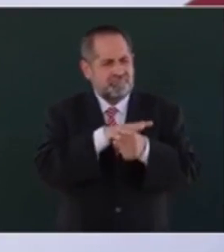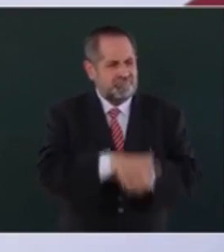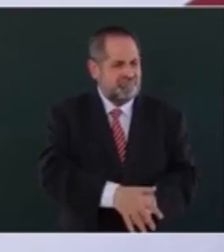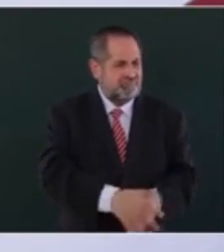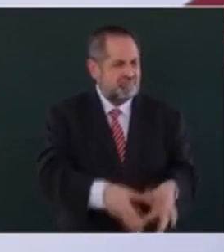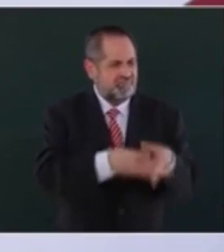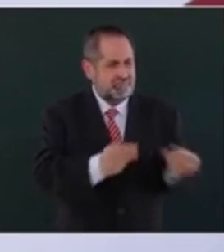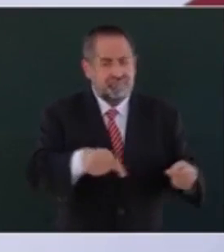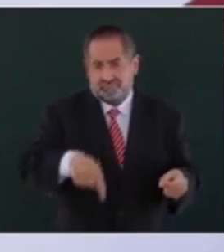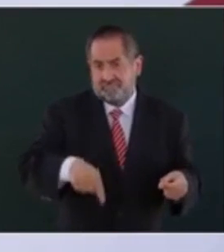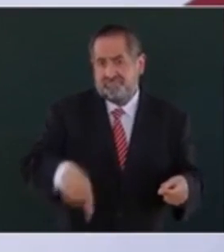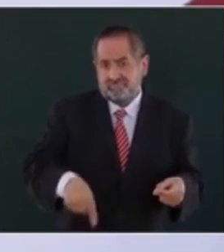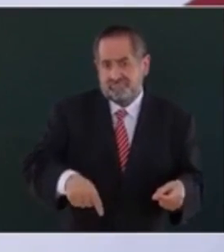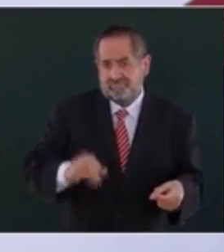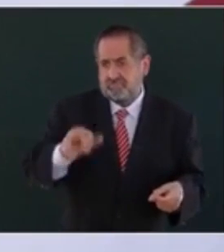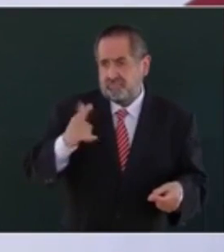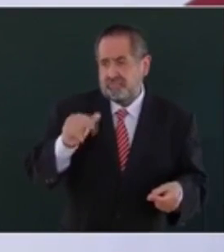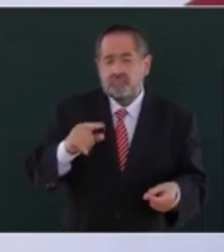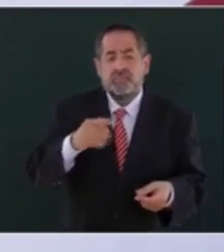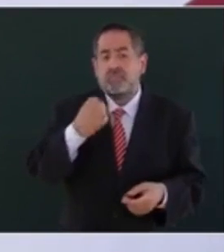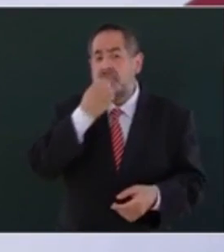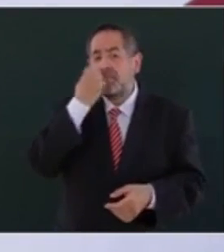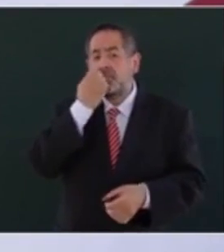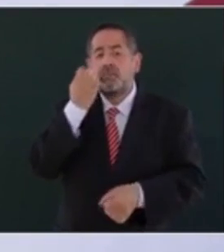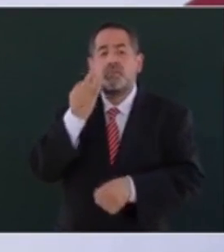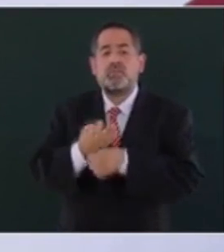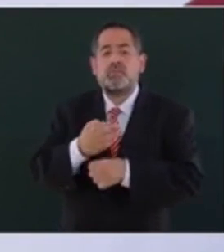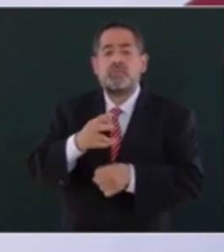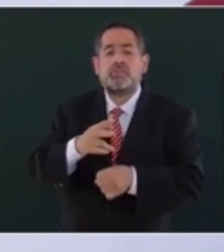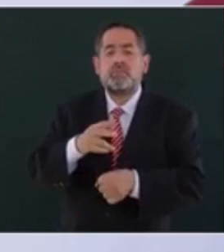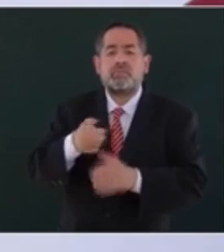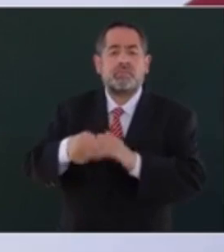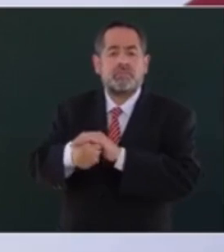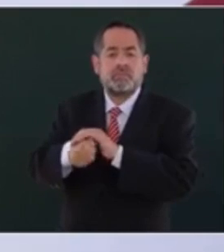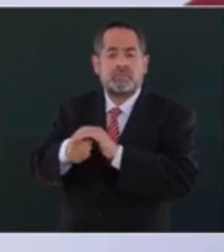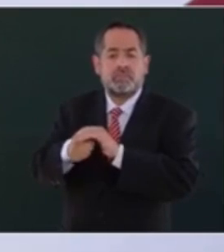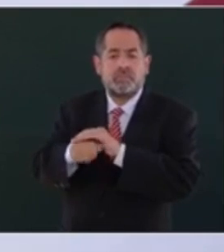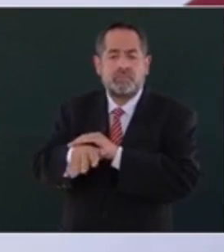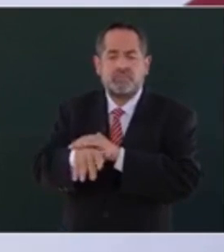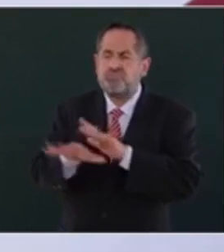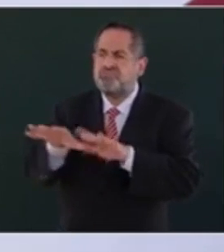Iguala jóvenes estudiantes de la Normal Rural de Ayotzinapa.